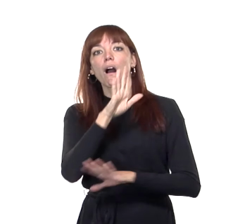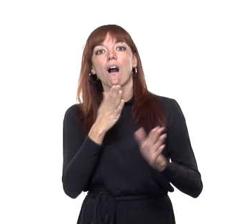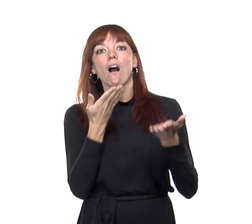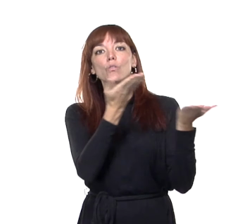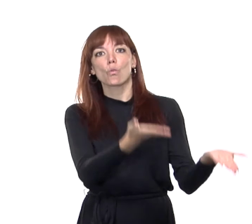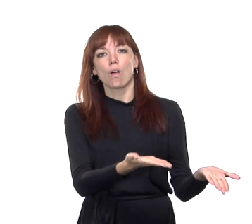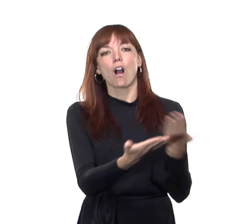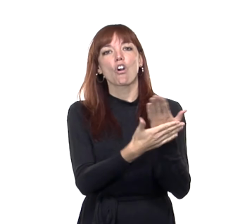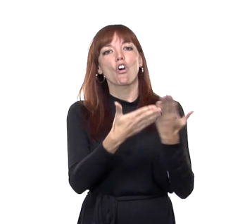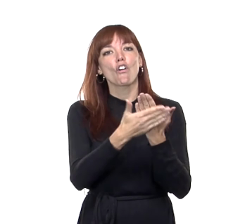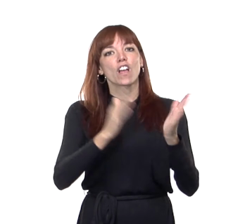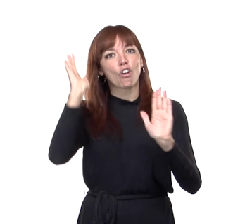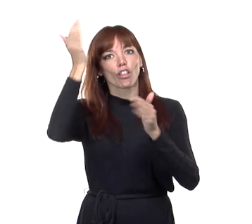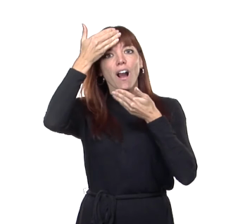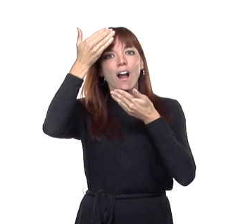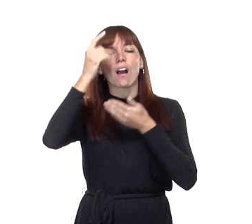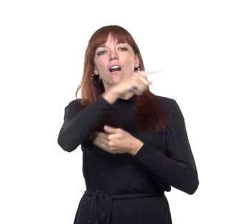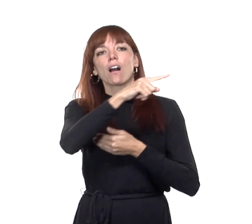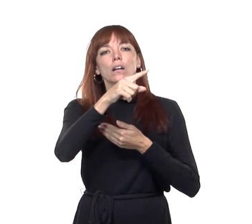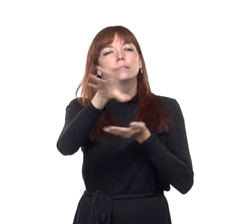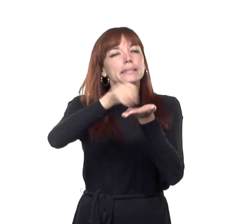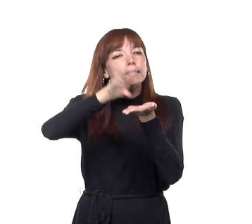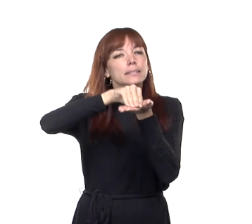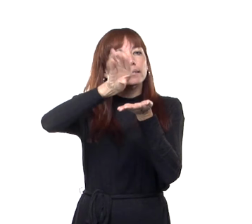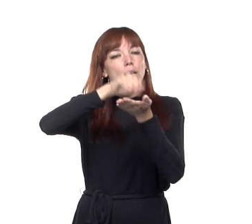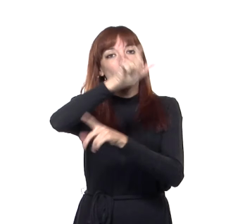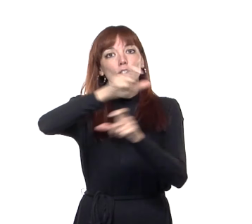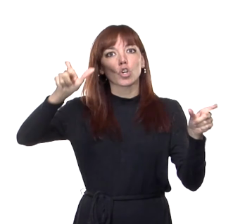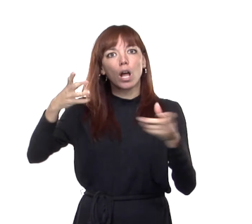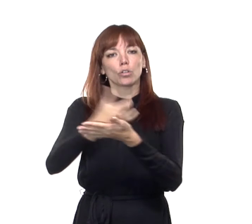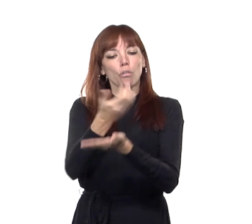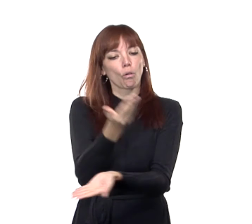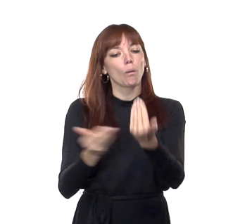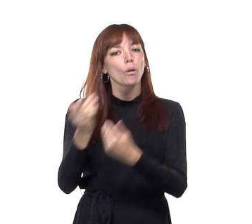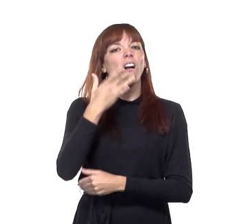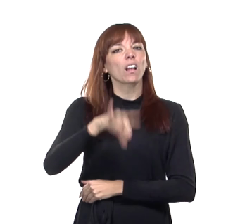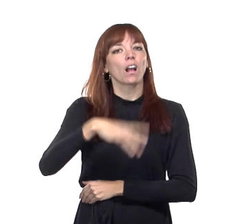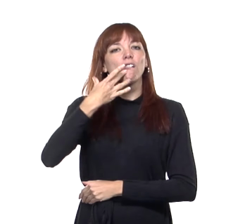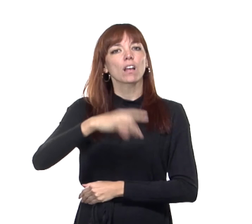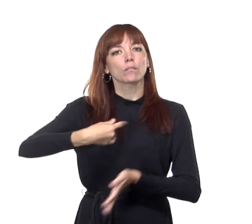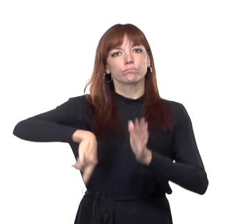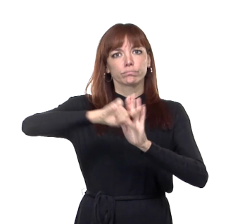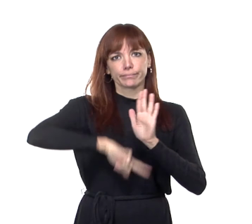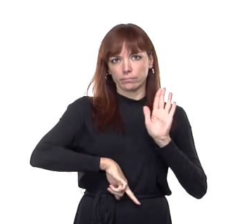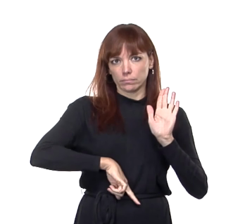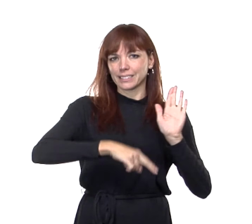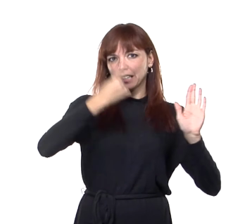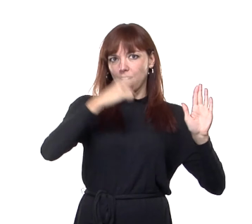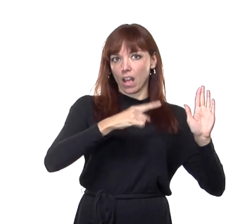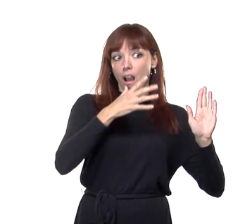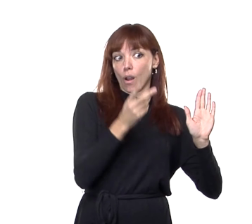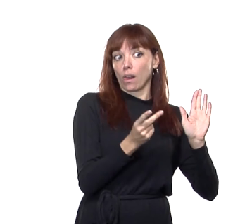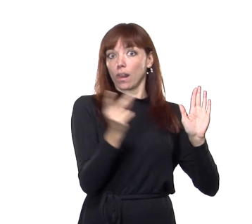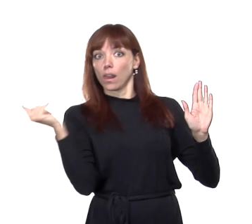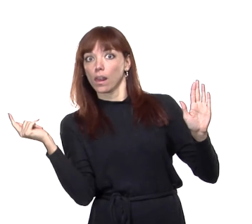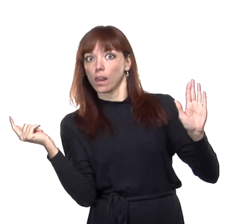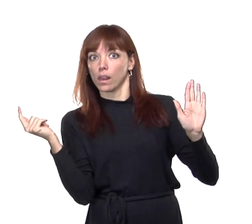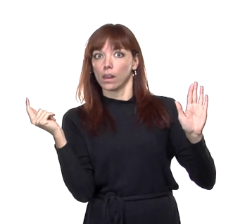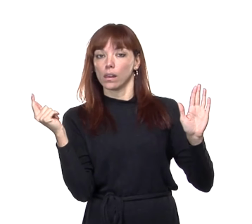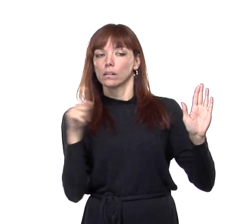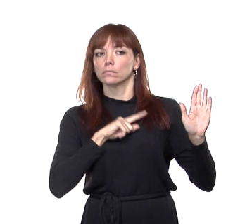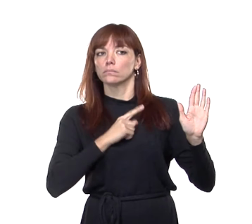afgano a recolectar datos de toda la gente que colaboraba con ellos y ahora que se han ido hay una